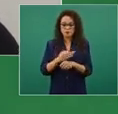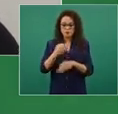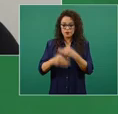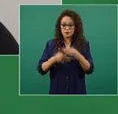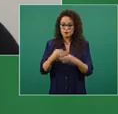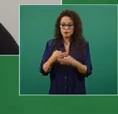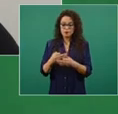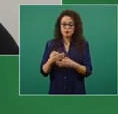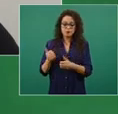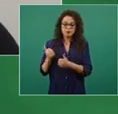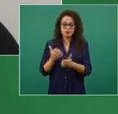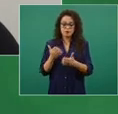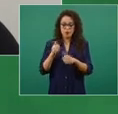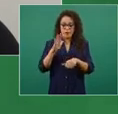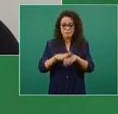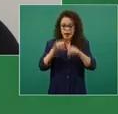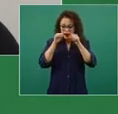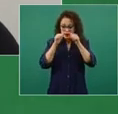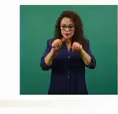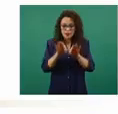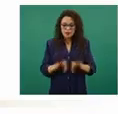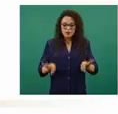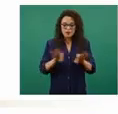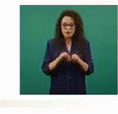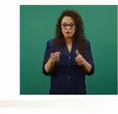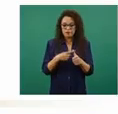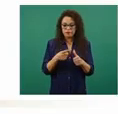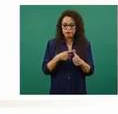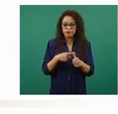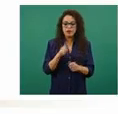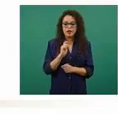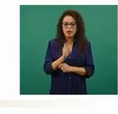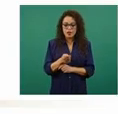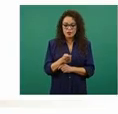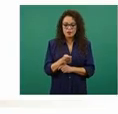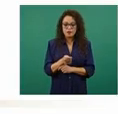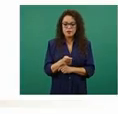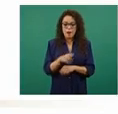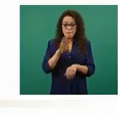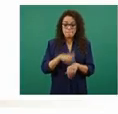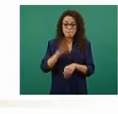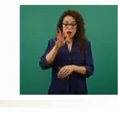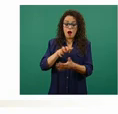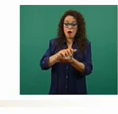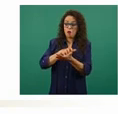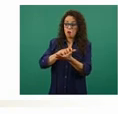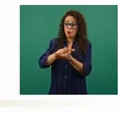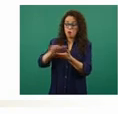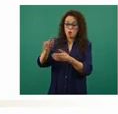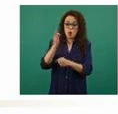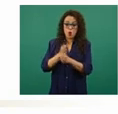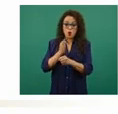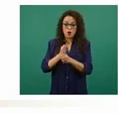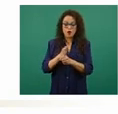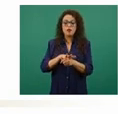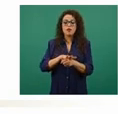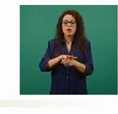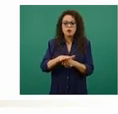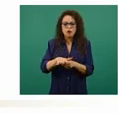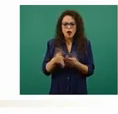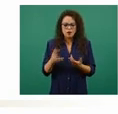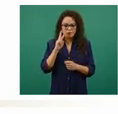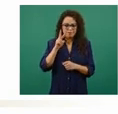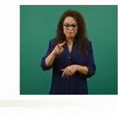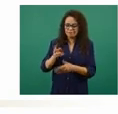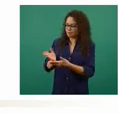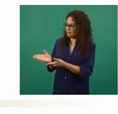este momento, en el cual se está abordando día con día, es el que mayor crecimiento ha tenido hasta el momento, son precisamente